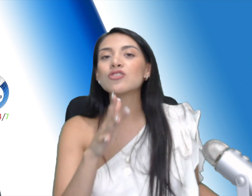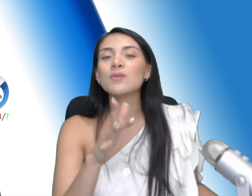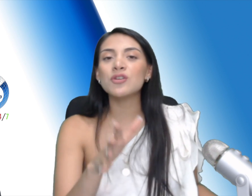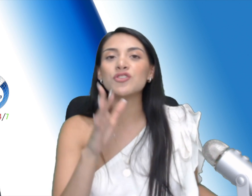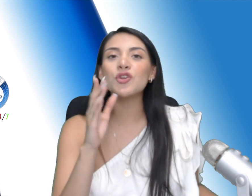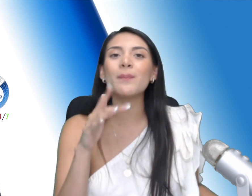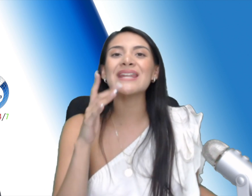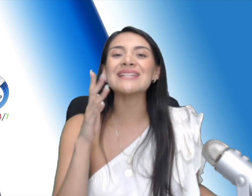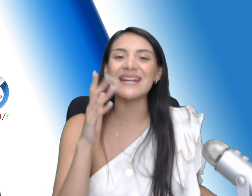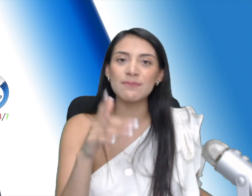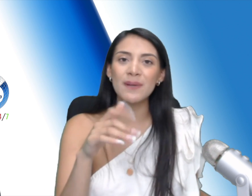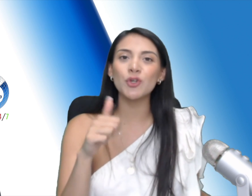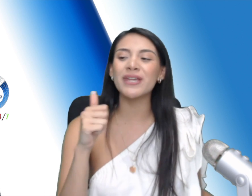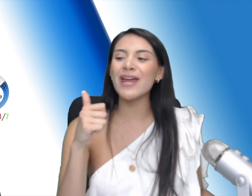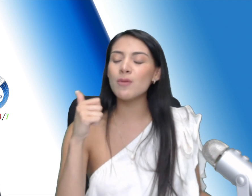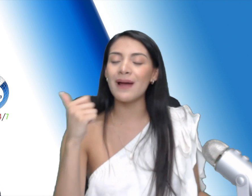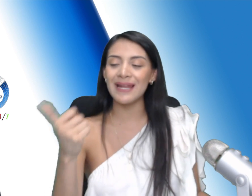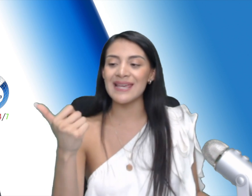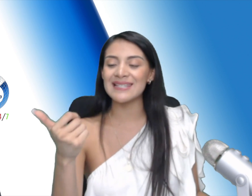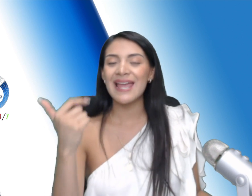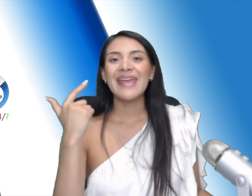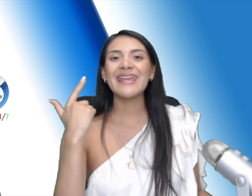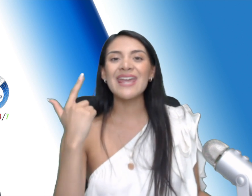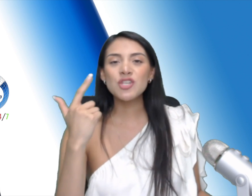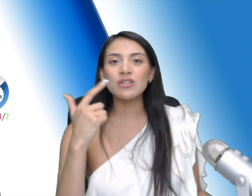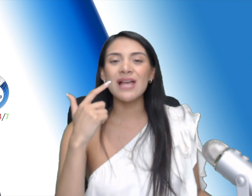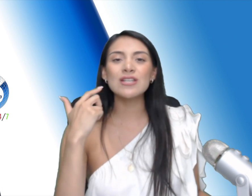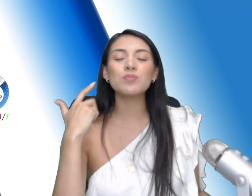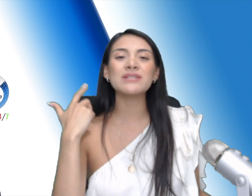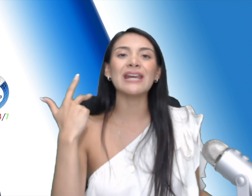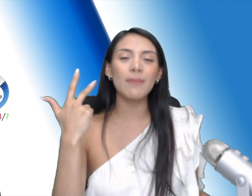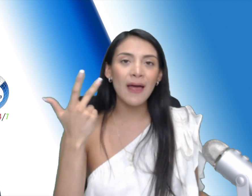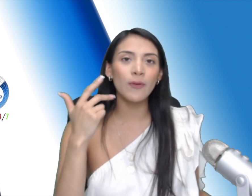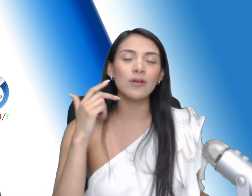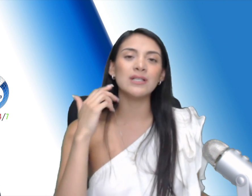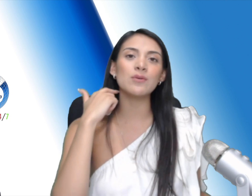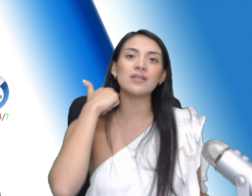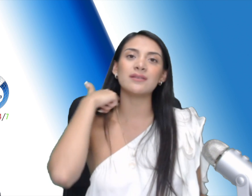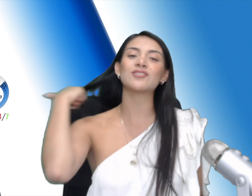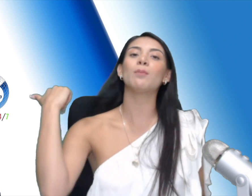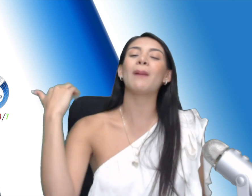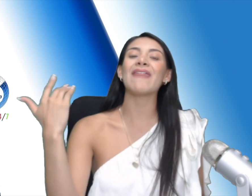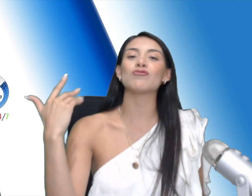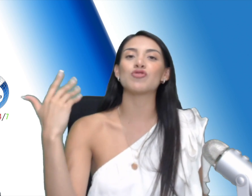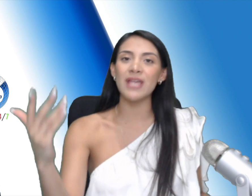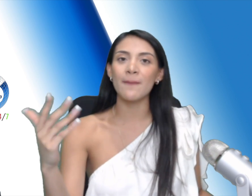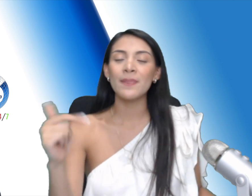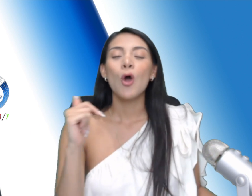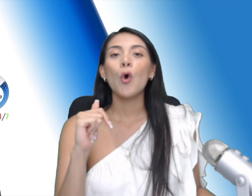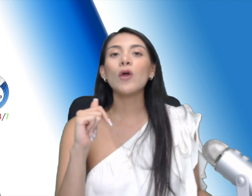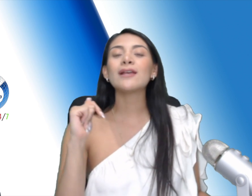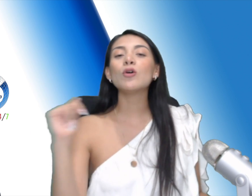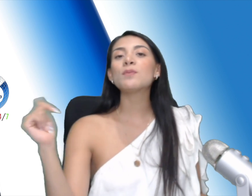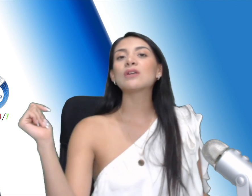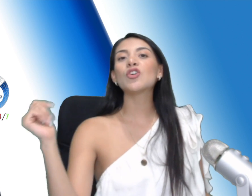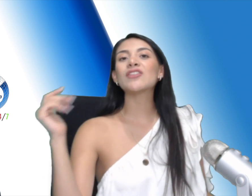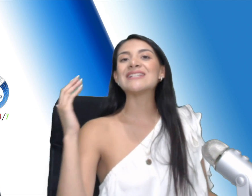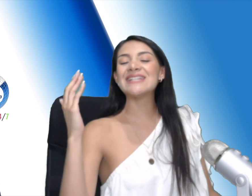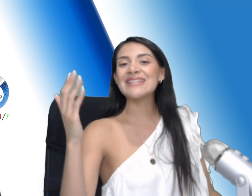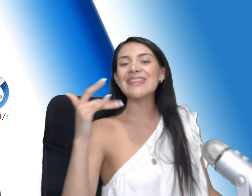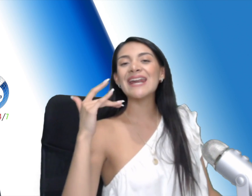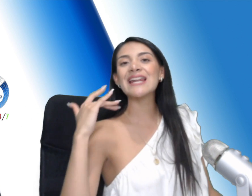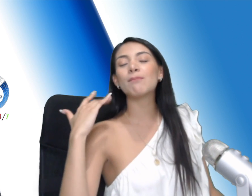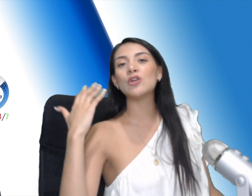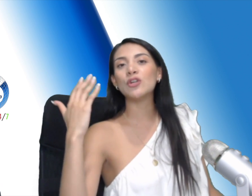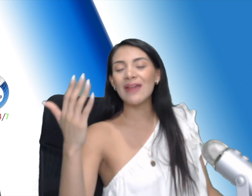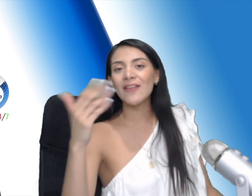déjame en los comentarios qué opinas al respecto qué anomal Elías Qué hechos has observado en los libros de texto para denunciar hoy que López Obrador